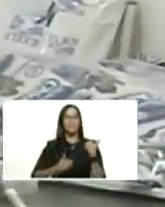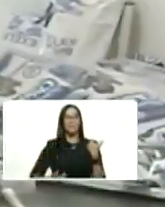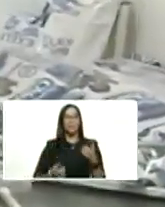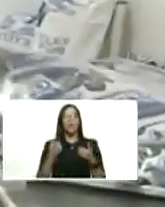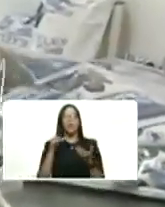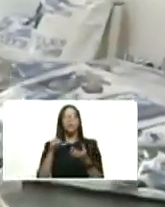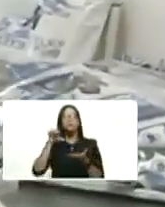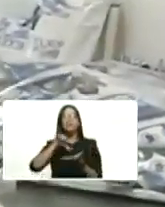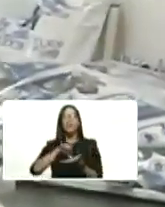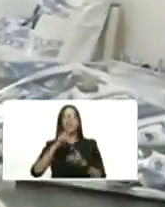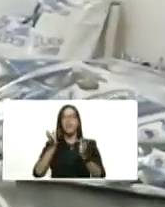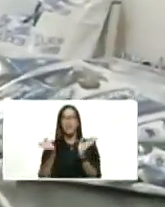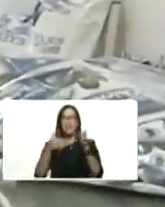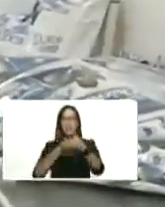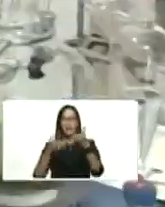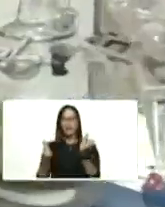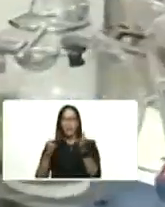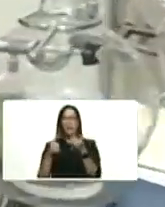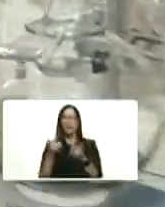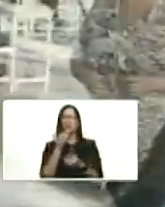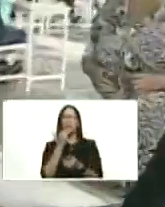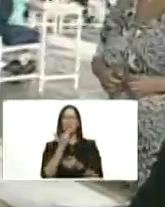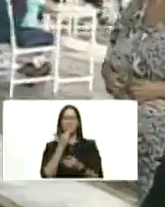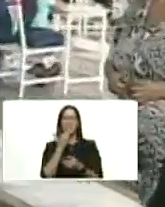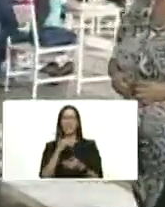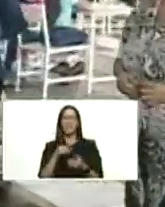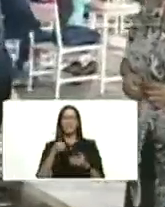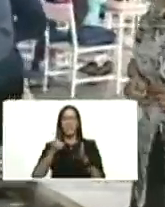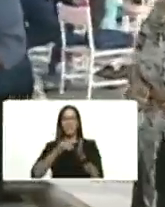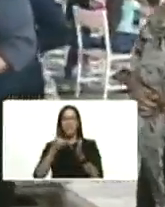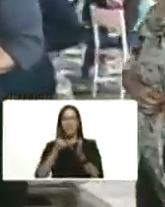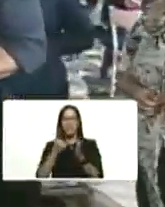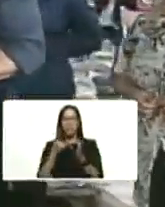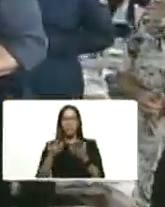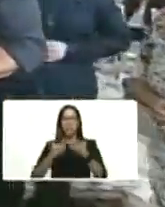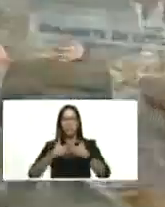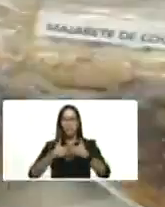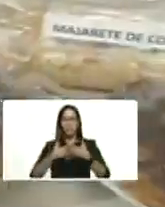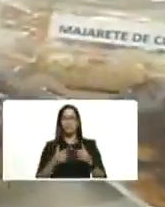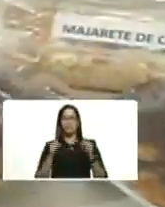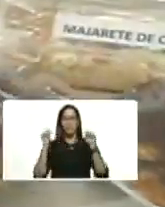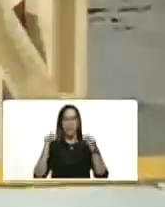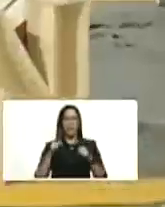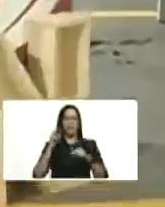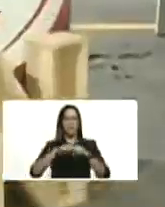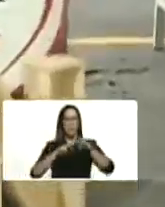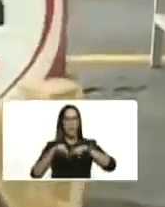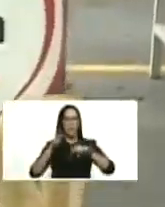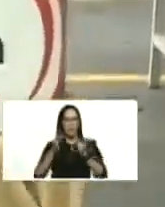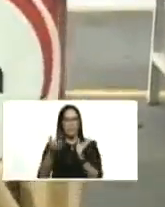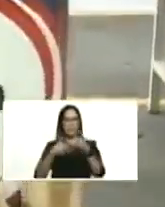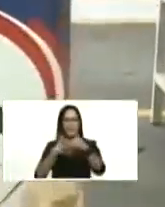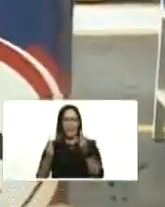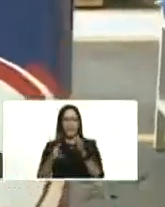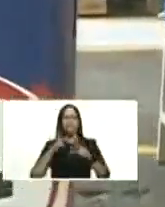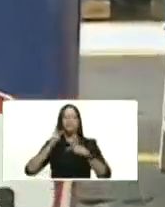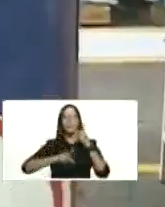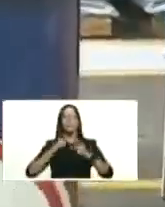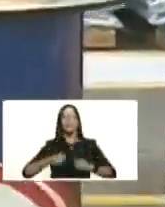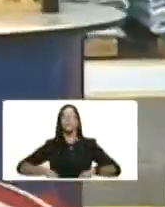de empaquetado que está aquí muy cerca, dentro de las instalaciones de la planta. Allí se empaqueta y se produce más